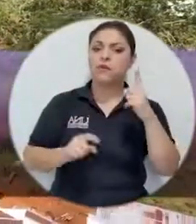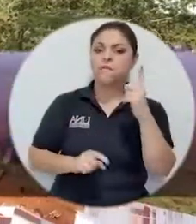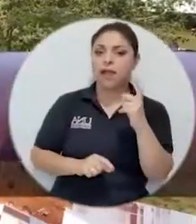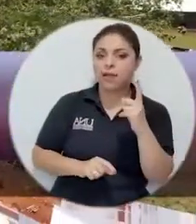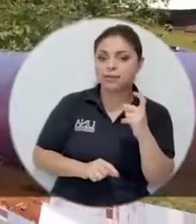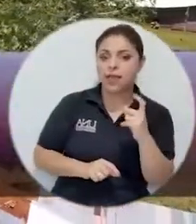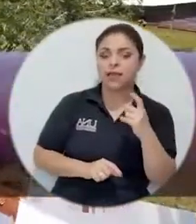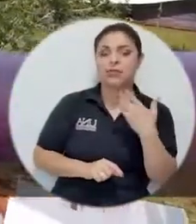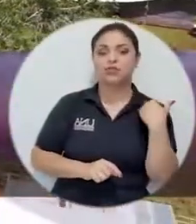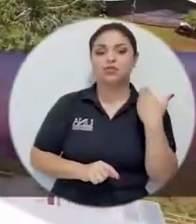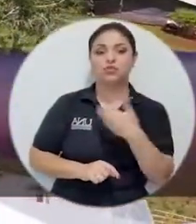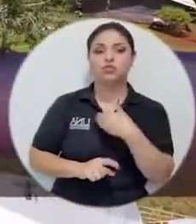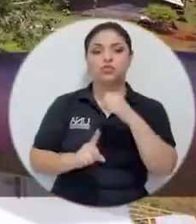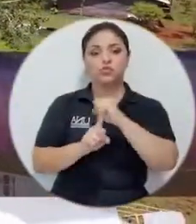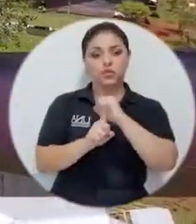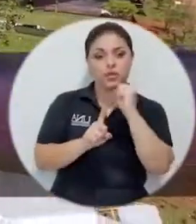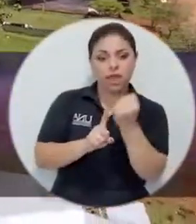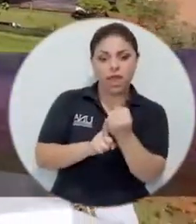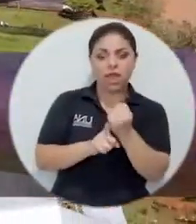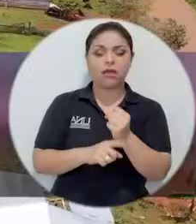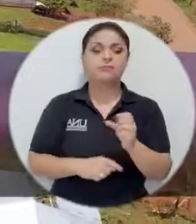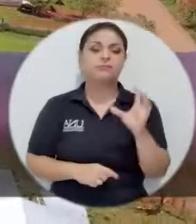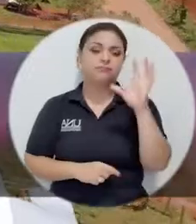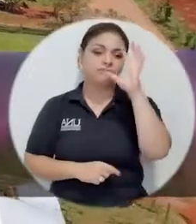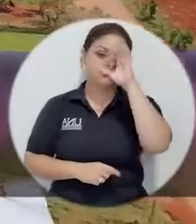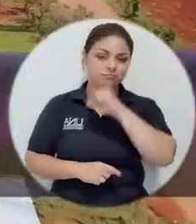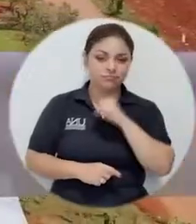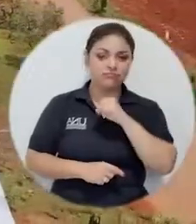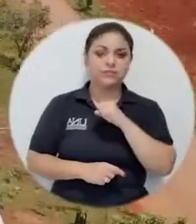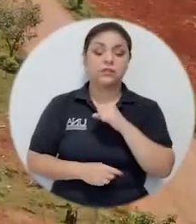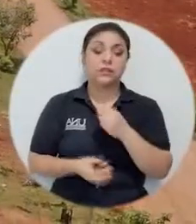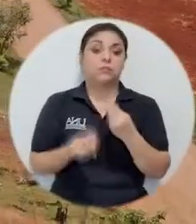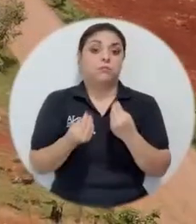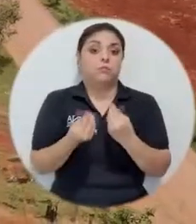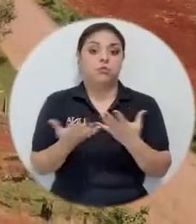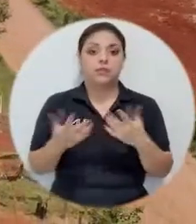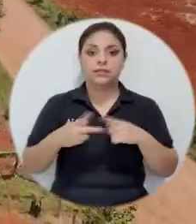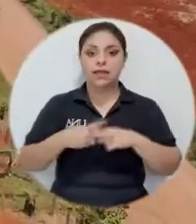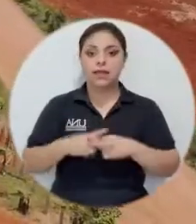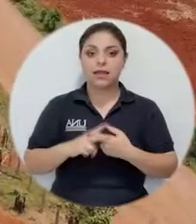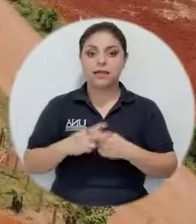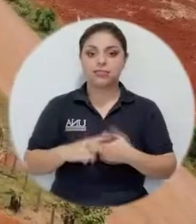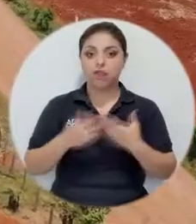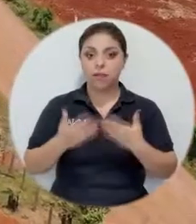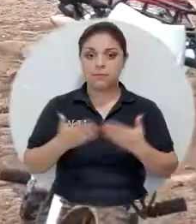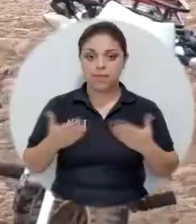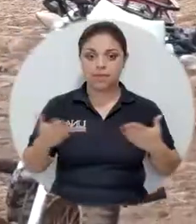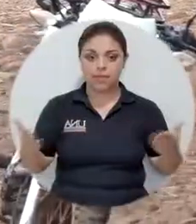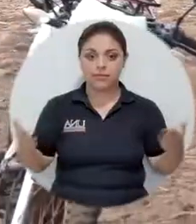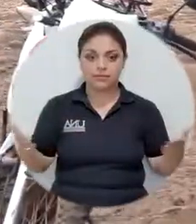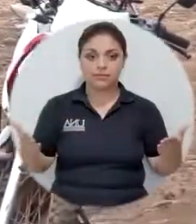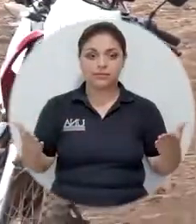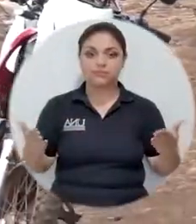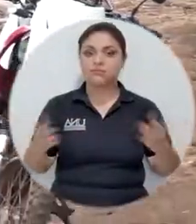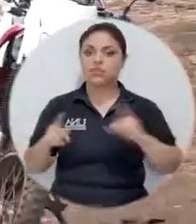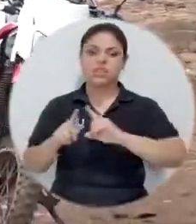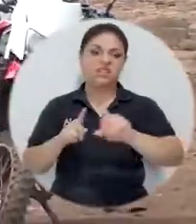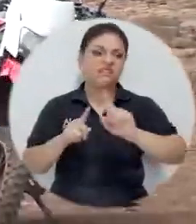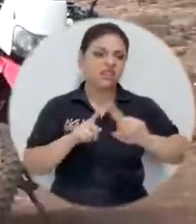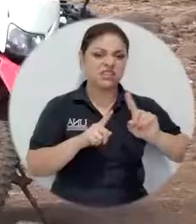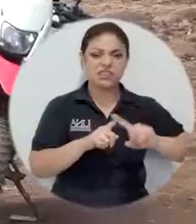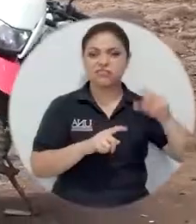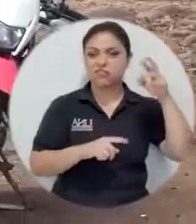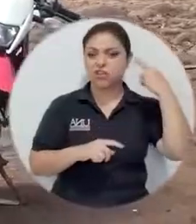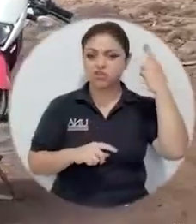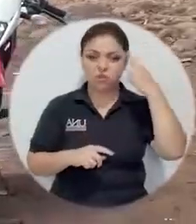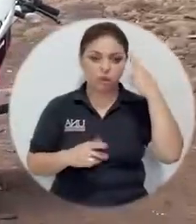en ese aspecto nos hace falta como sociedad darnos cuenta de que muchas de esas herramientas hoy